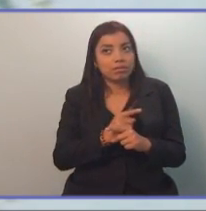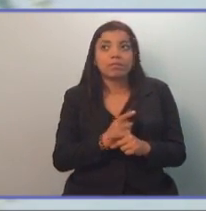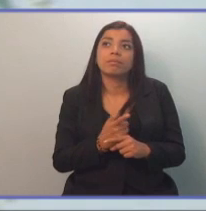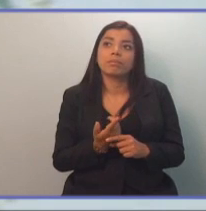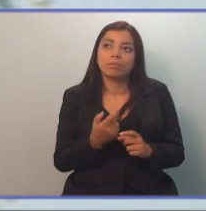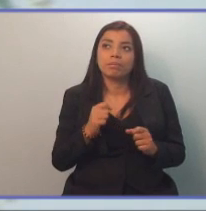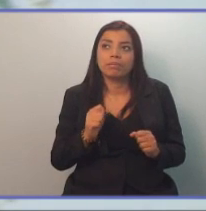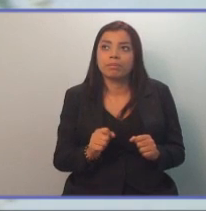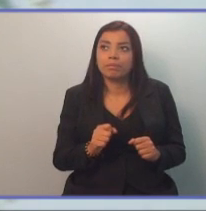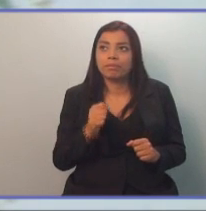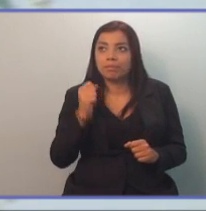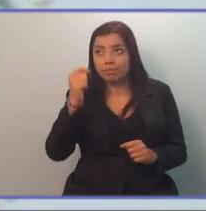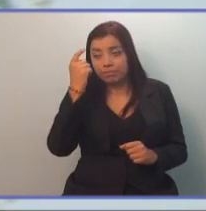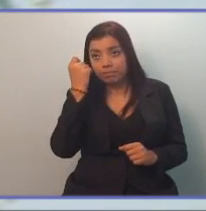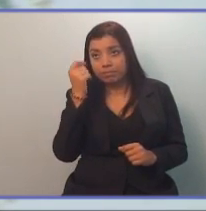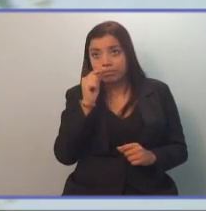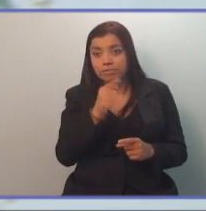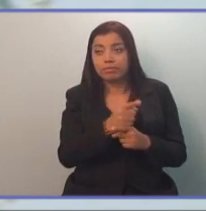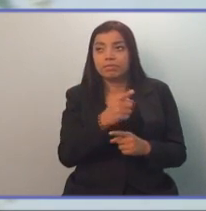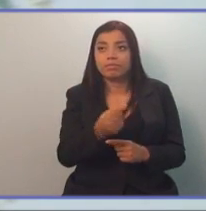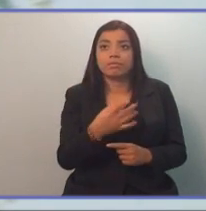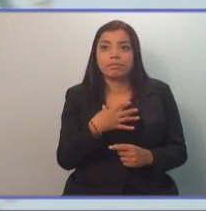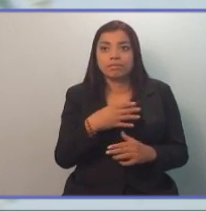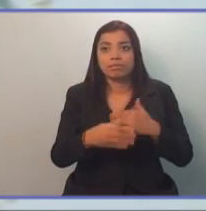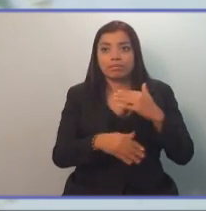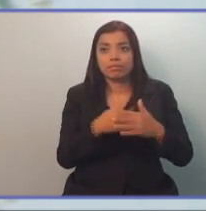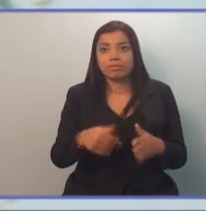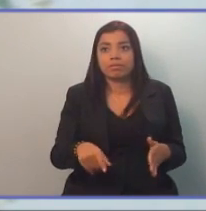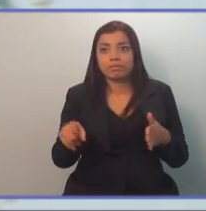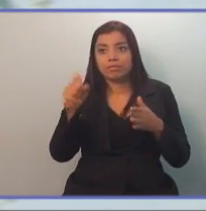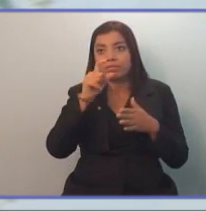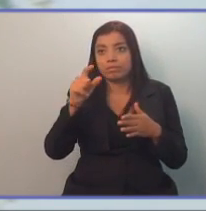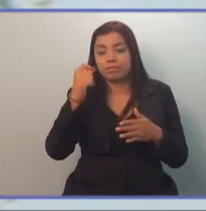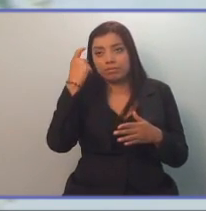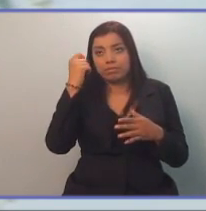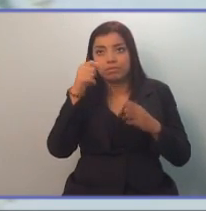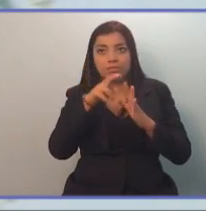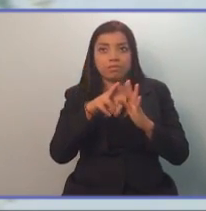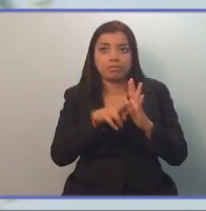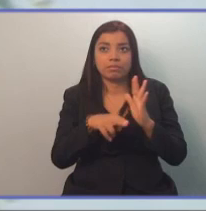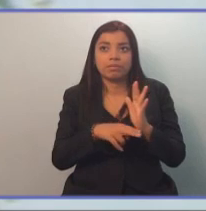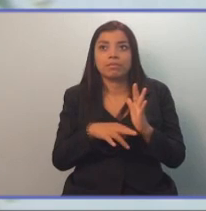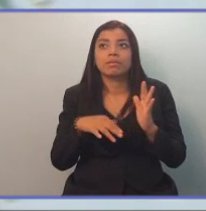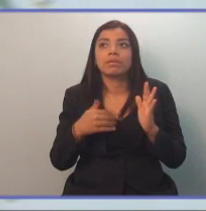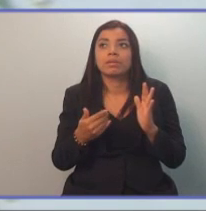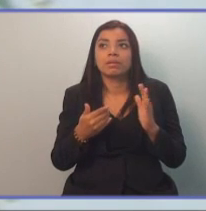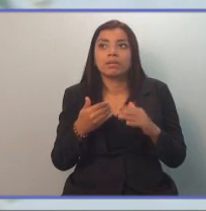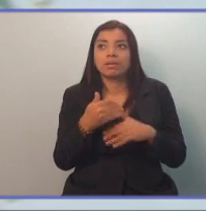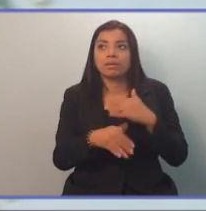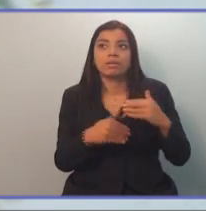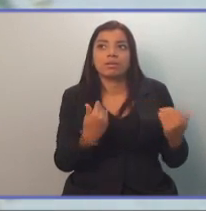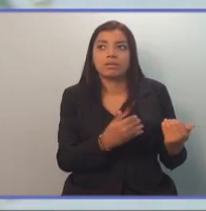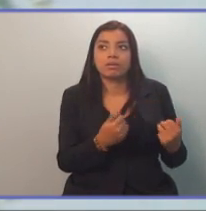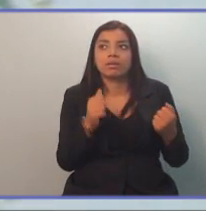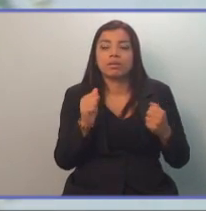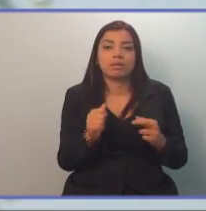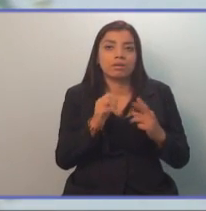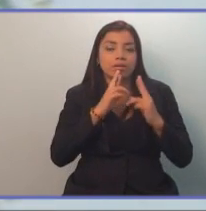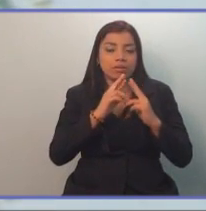puede interpretarlas, como usted bien dice, es labor de los jueces el interpretar las normas para dotarlas de contenido y poder